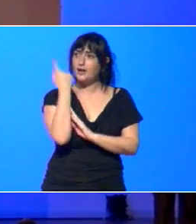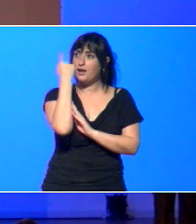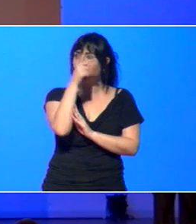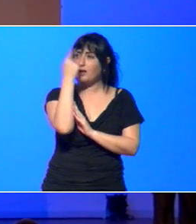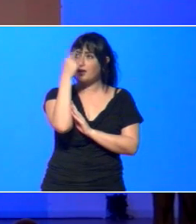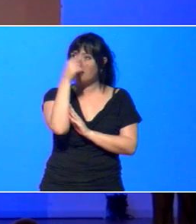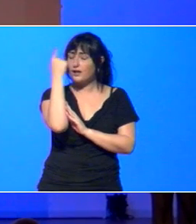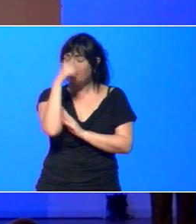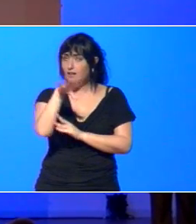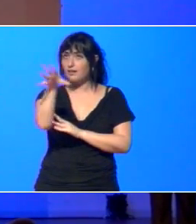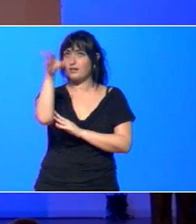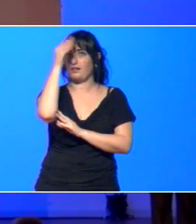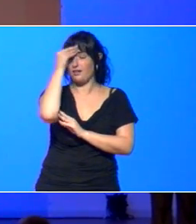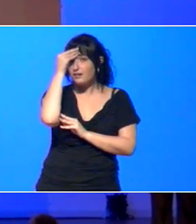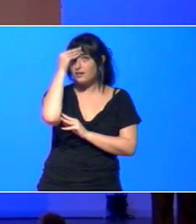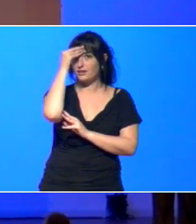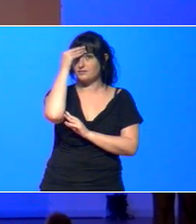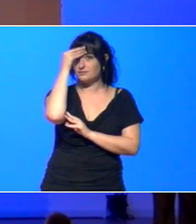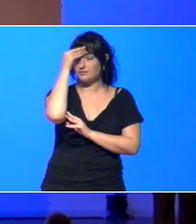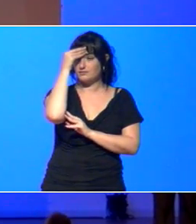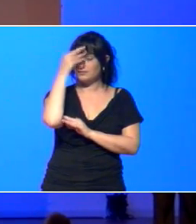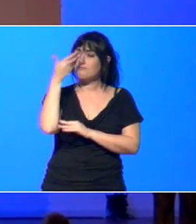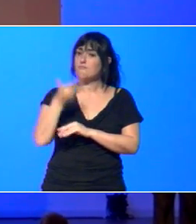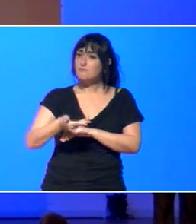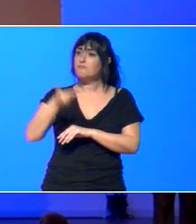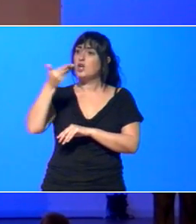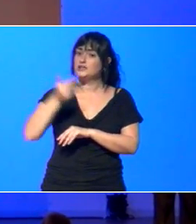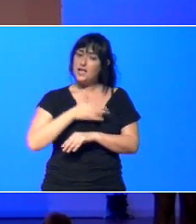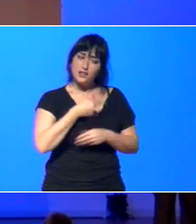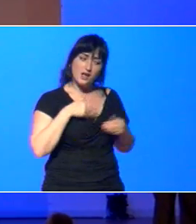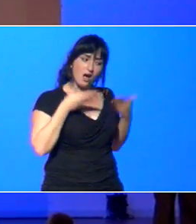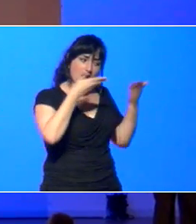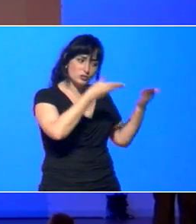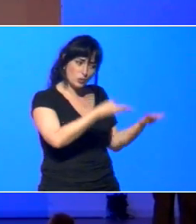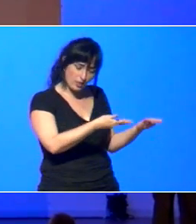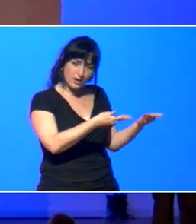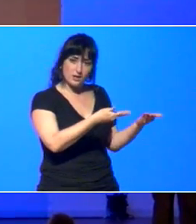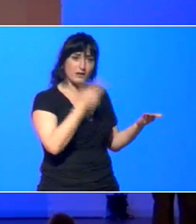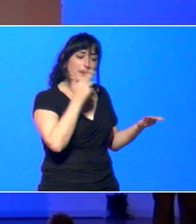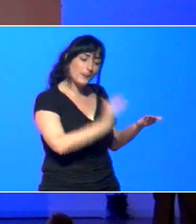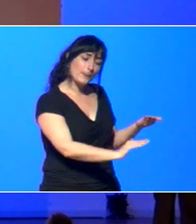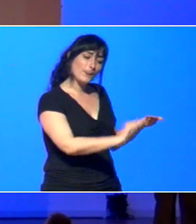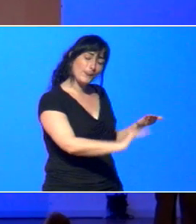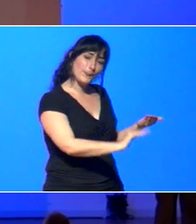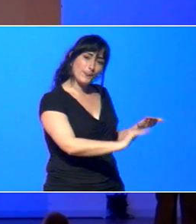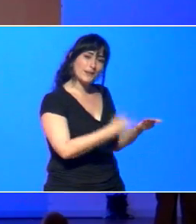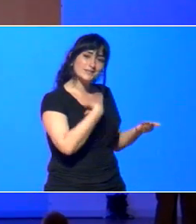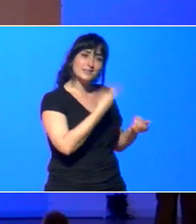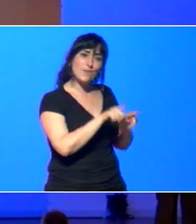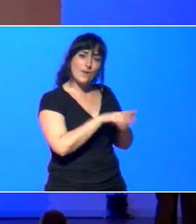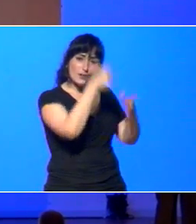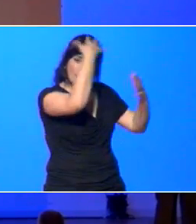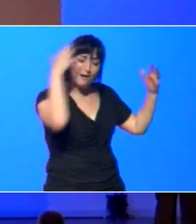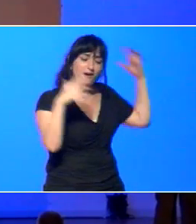tomen conciencia de la importancia que es de ayudar a hacer el camino a otros más pequeños, empatizando con ellos. Eso me